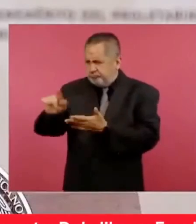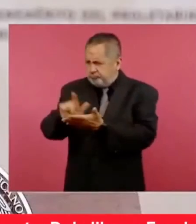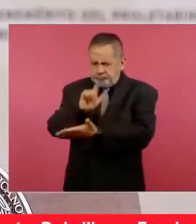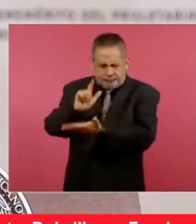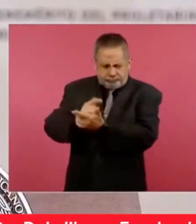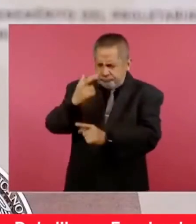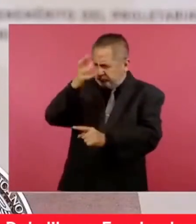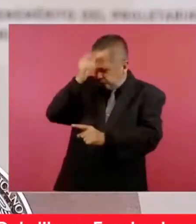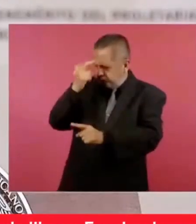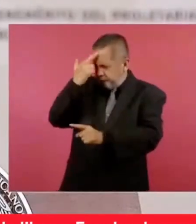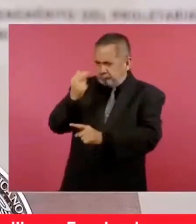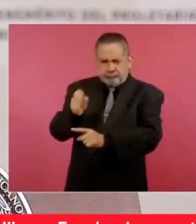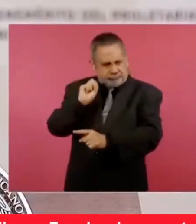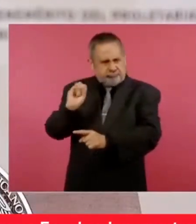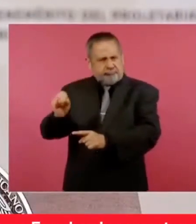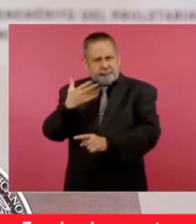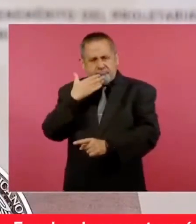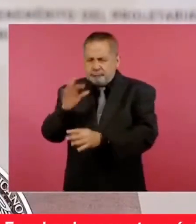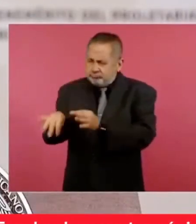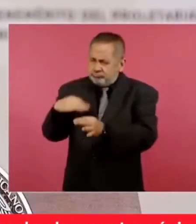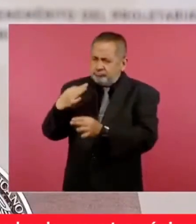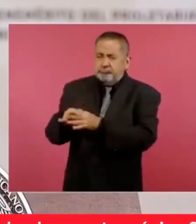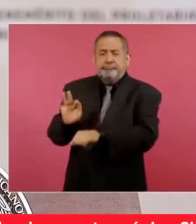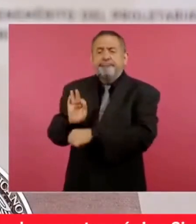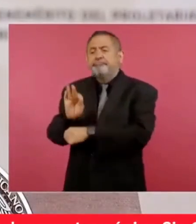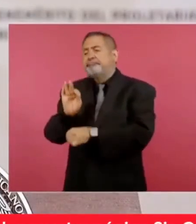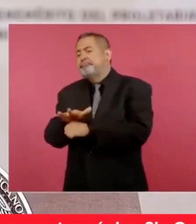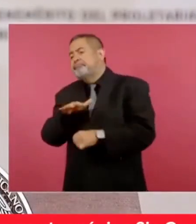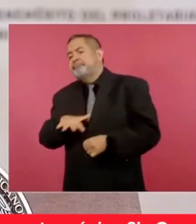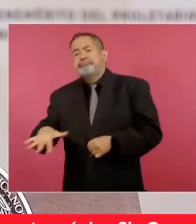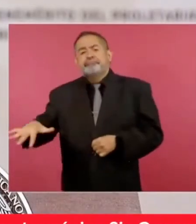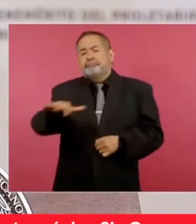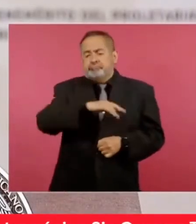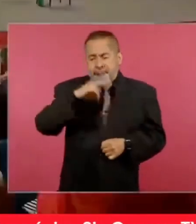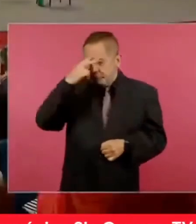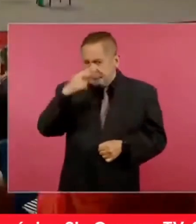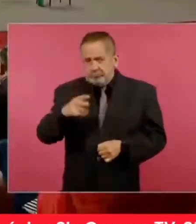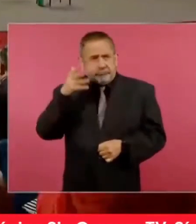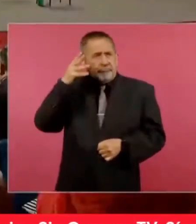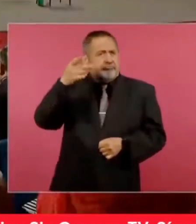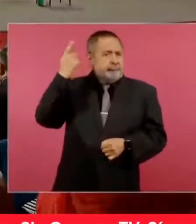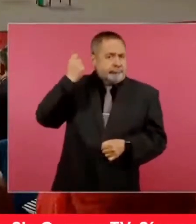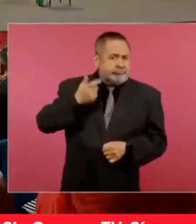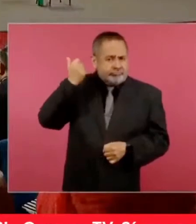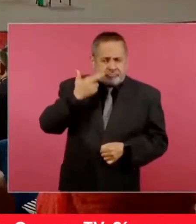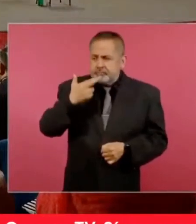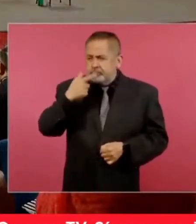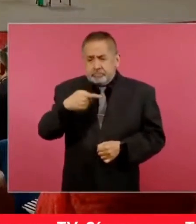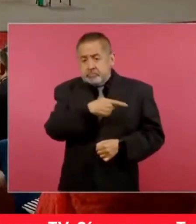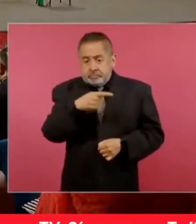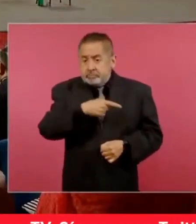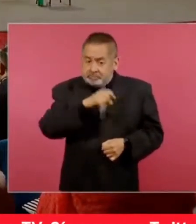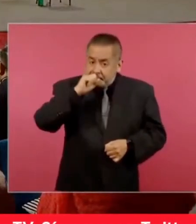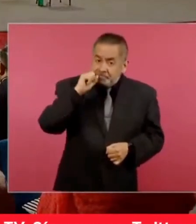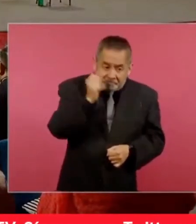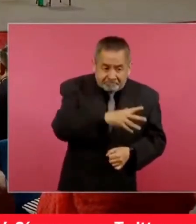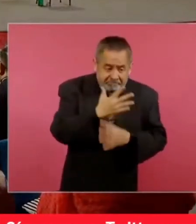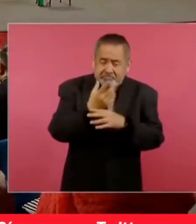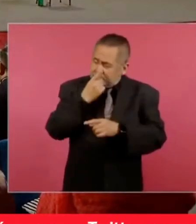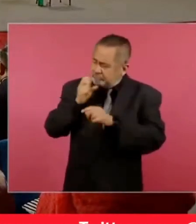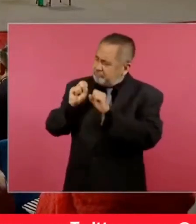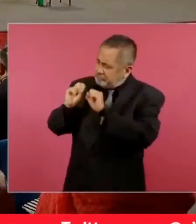está en favor de las mejores condiciones de retiro de las y los trabajadores